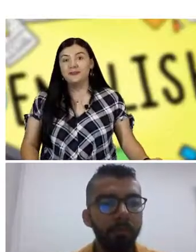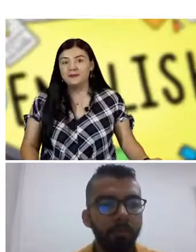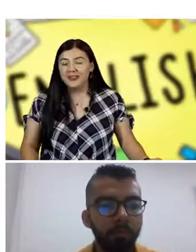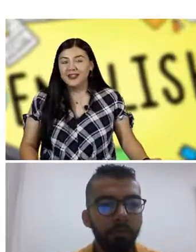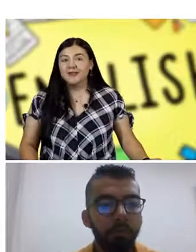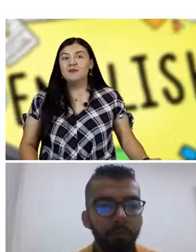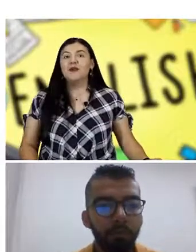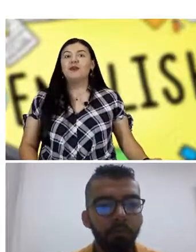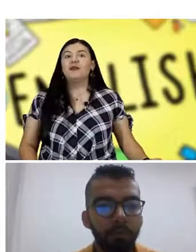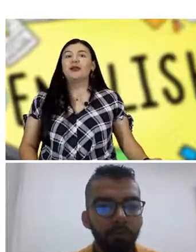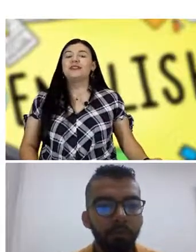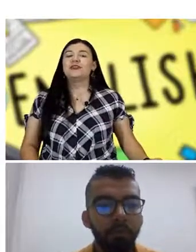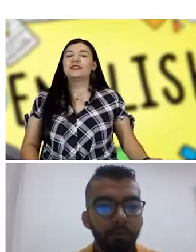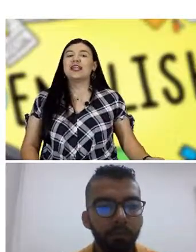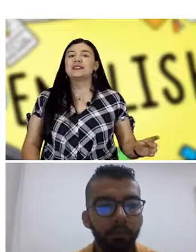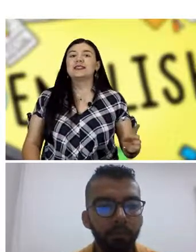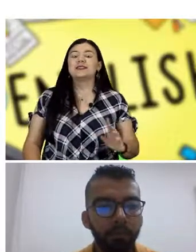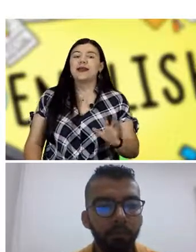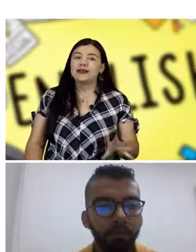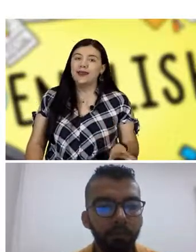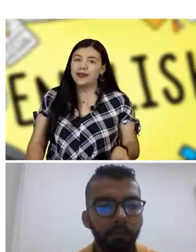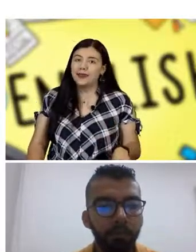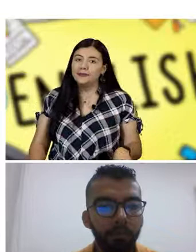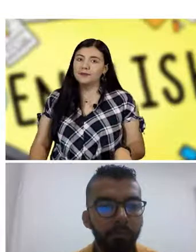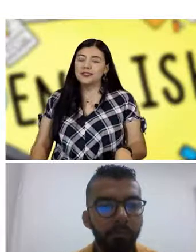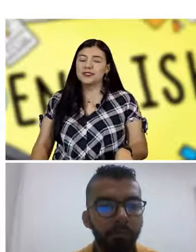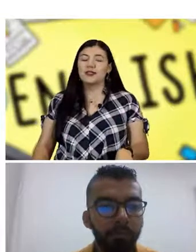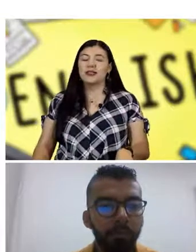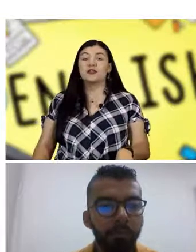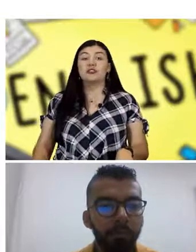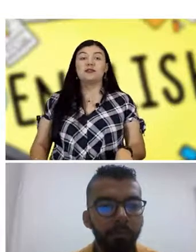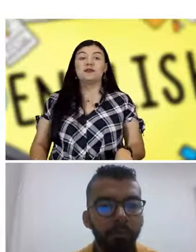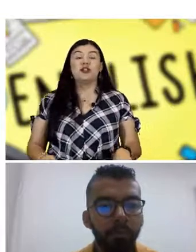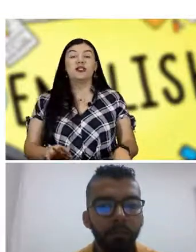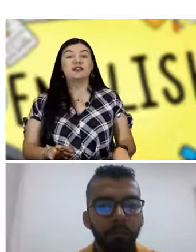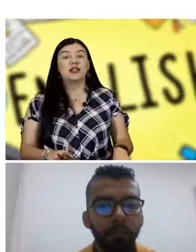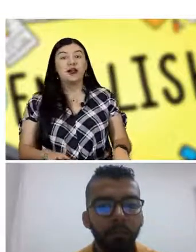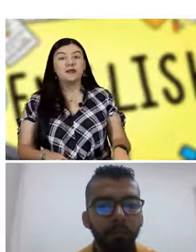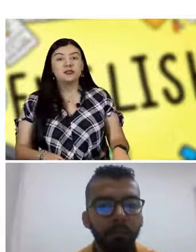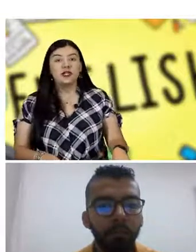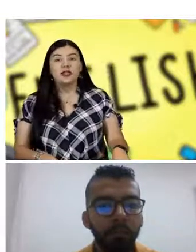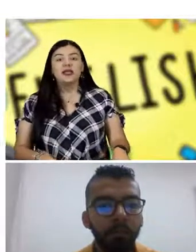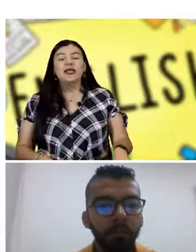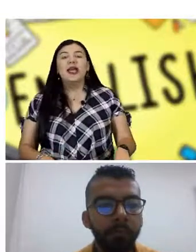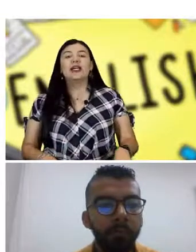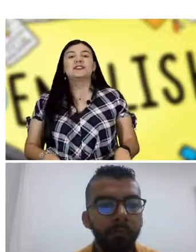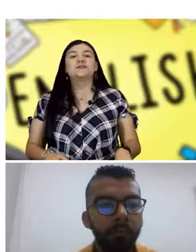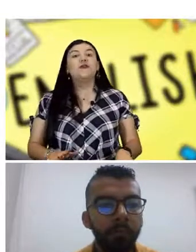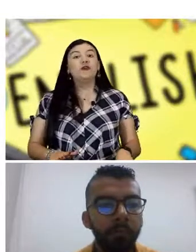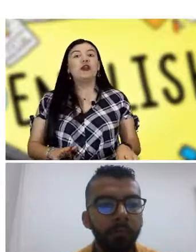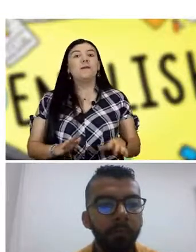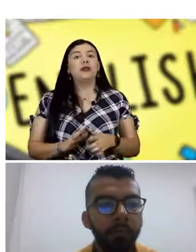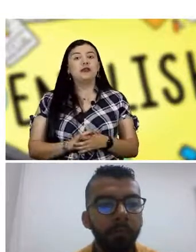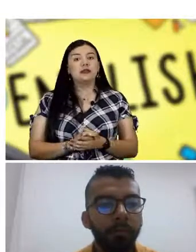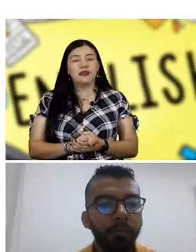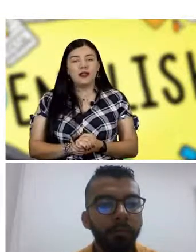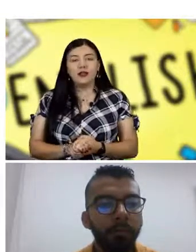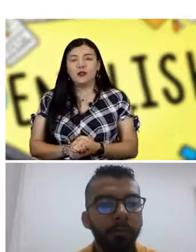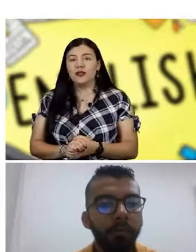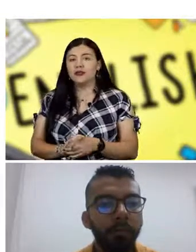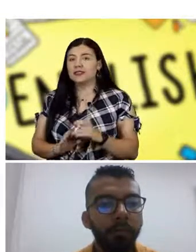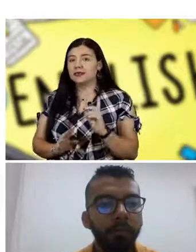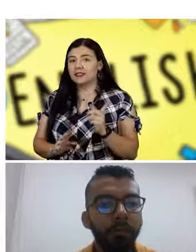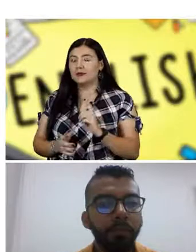Ok, muy bien, chicos. Esta estrategia que ustedes vieron en esta cápsula es